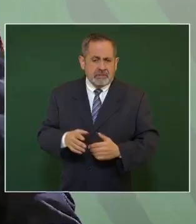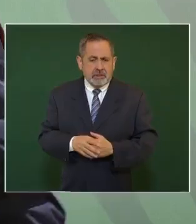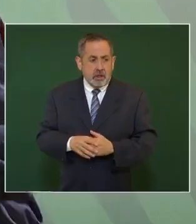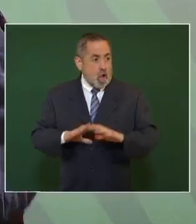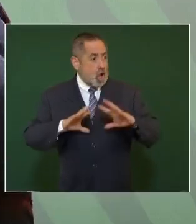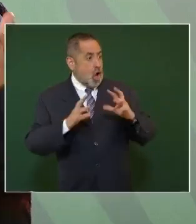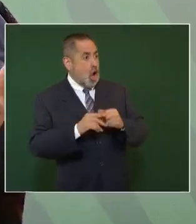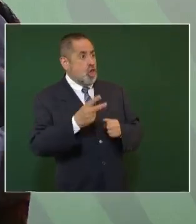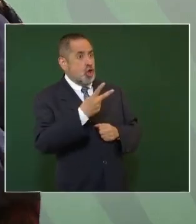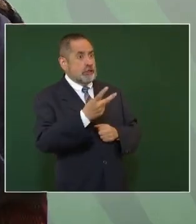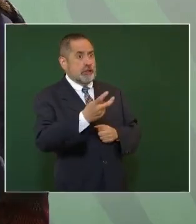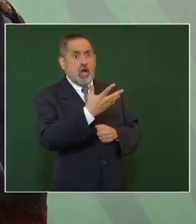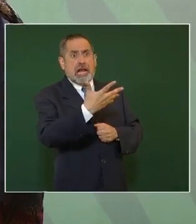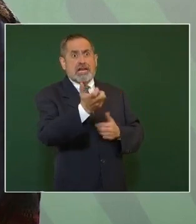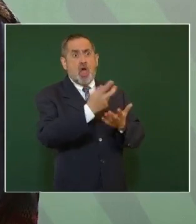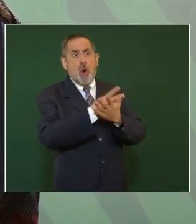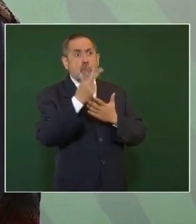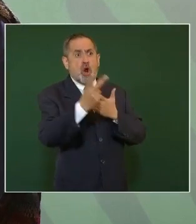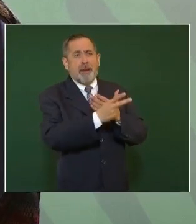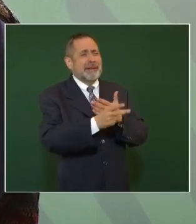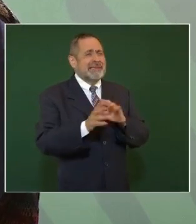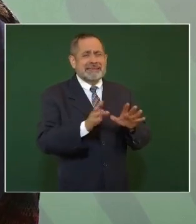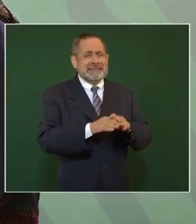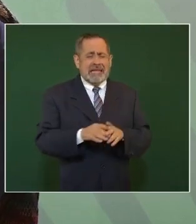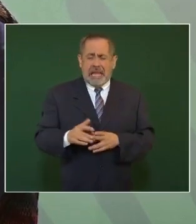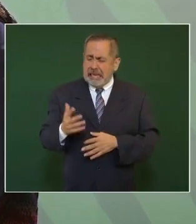no 200, no 500,